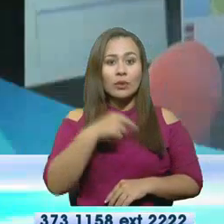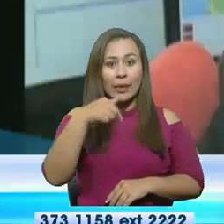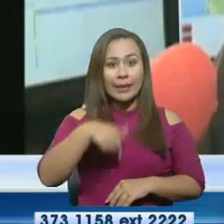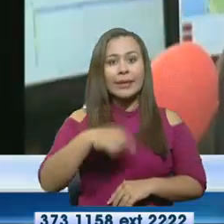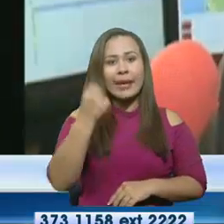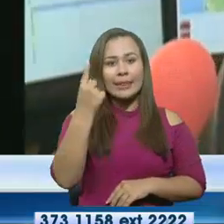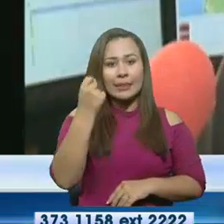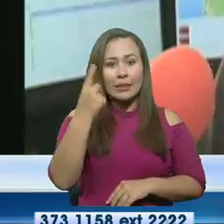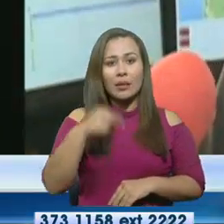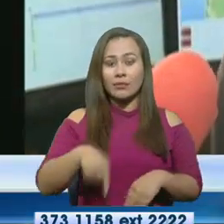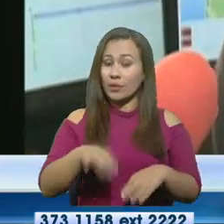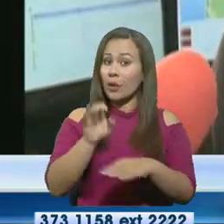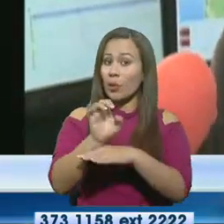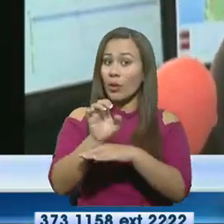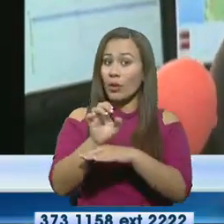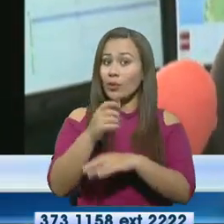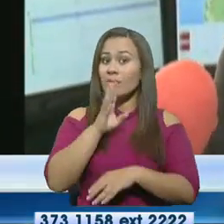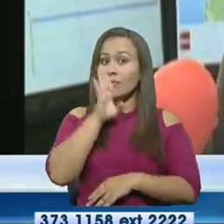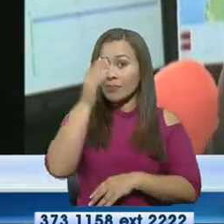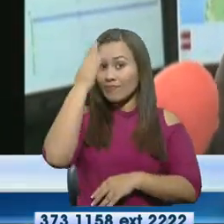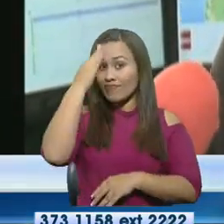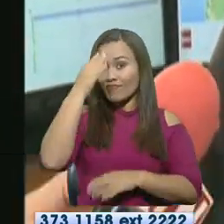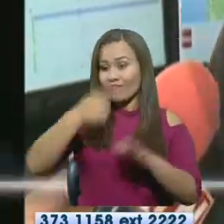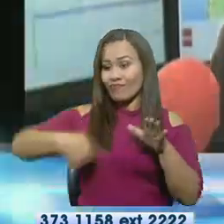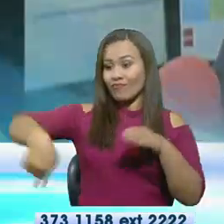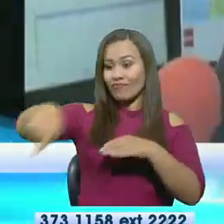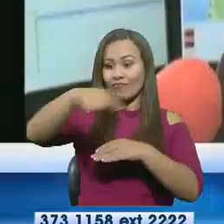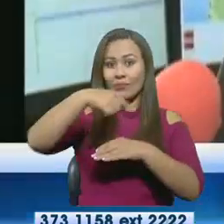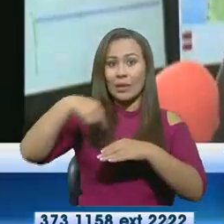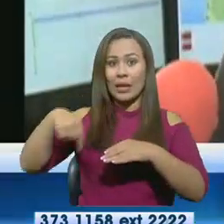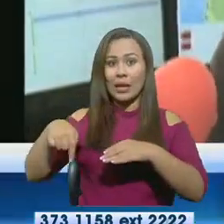conscientes de que el Ecuador se encuentra en una zona de subducción.